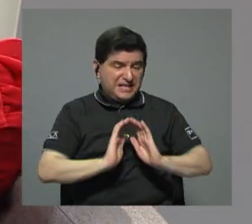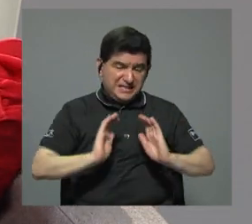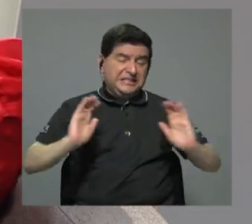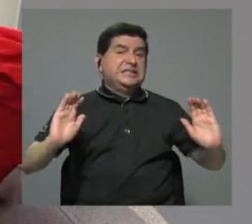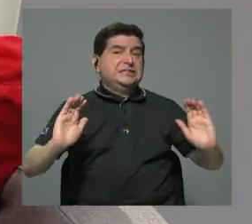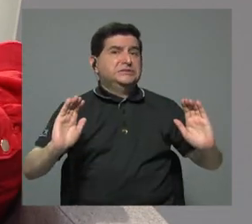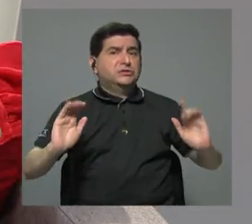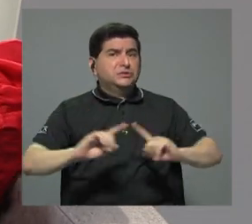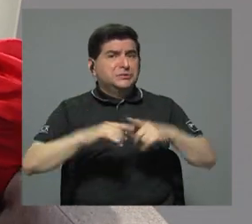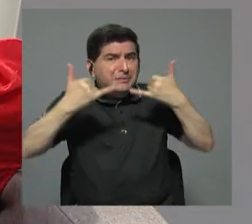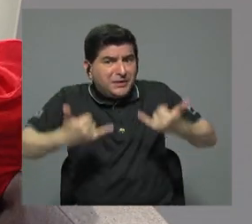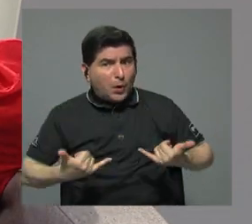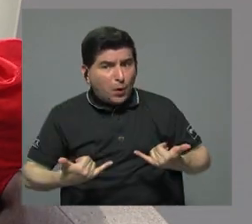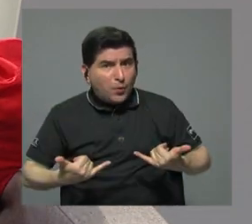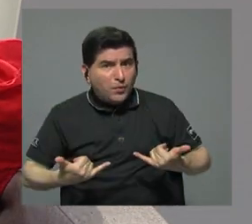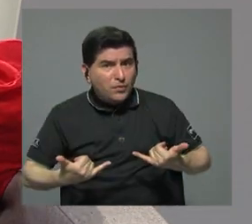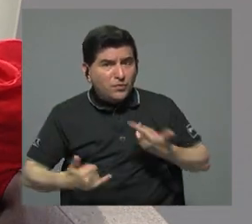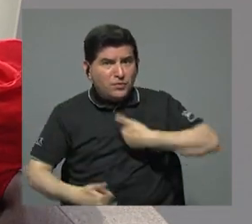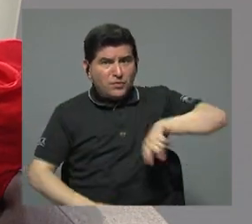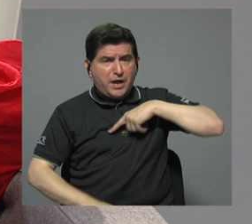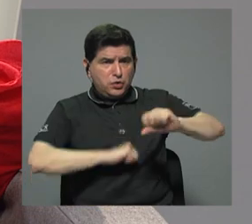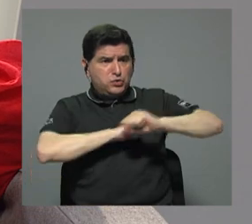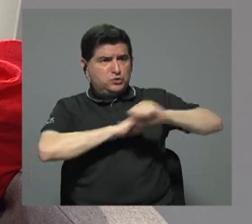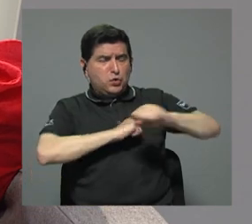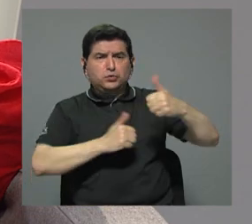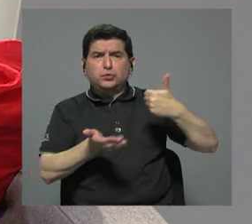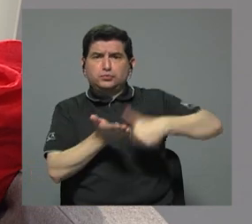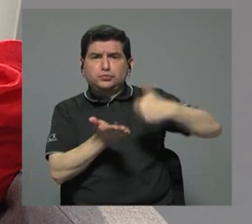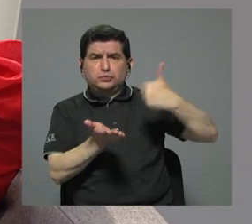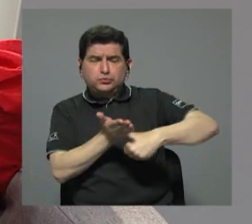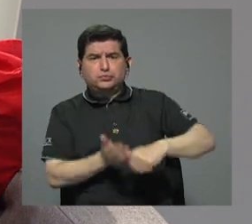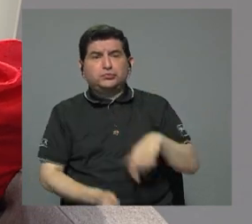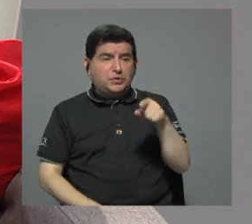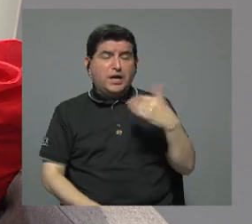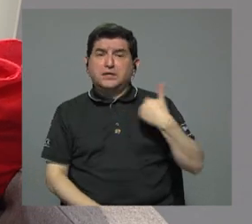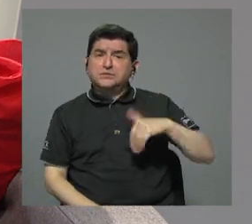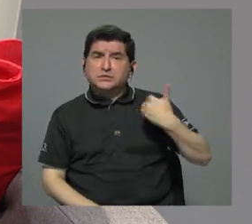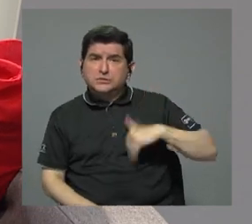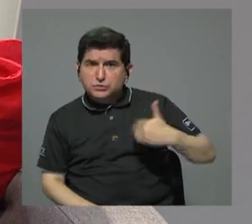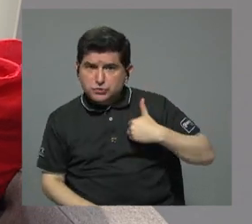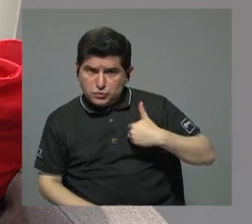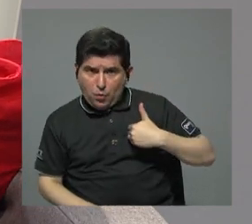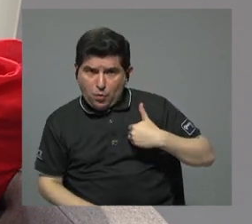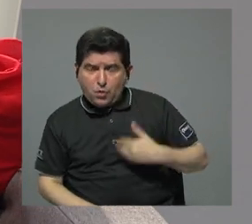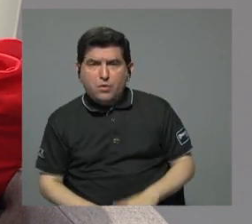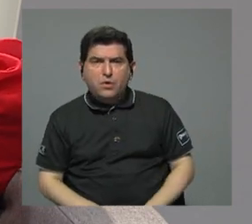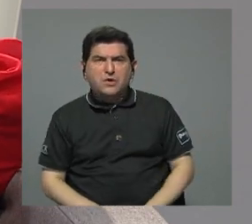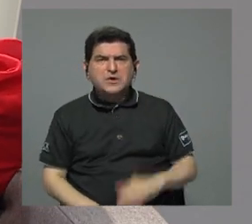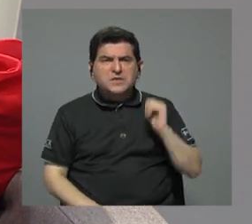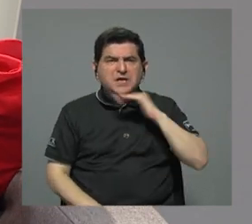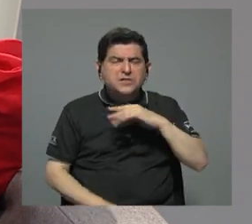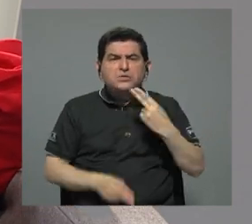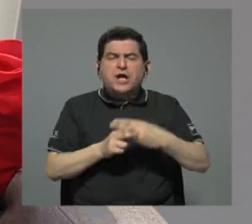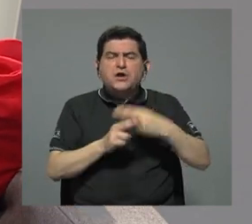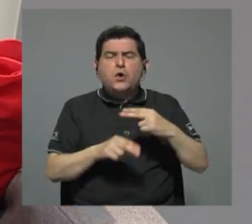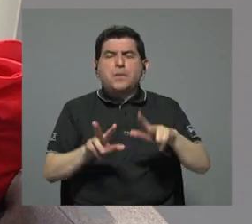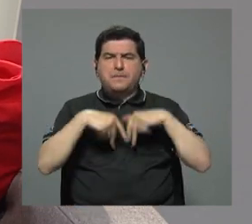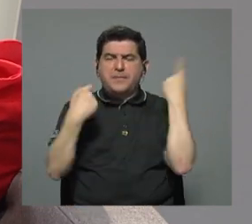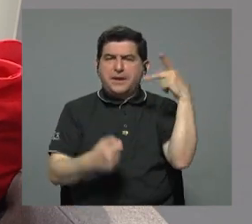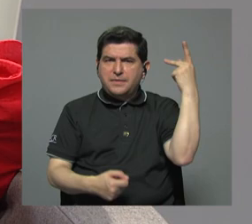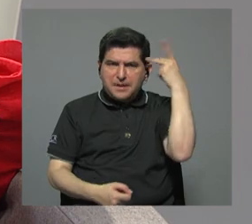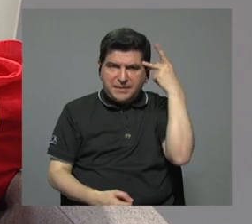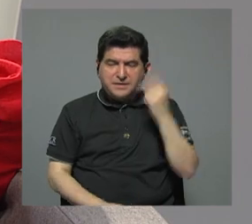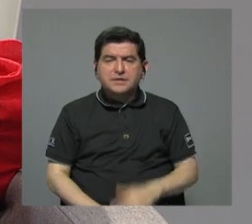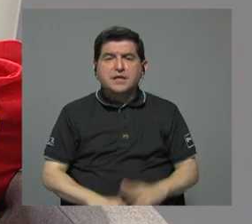etcétera pero en estos momentos estamos en una campaña electoral y este señor que está ensuciando el nombre un partido político del